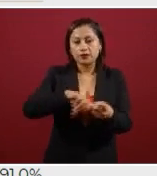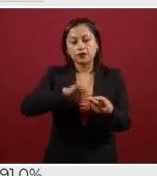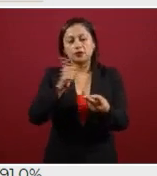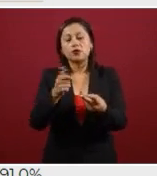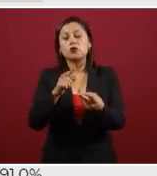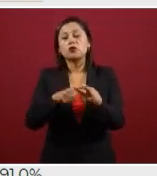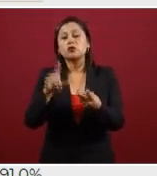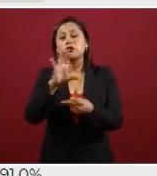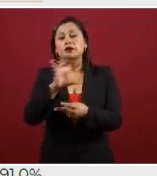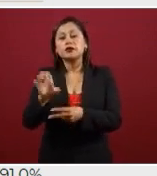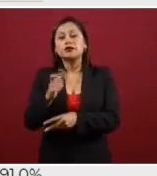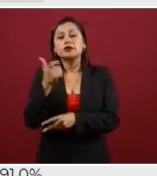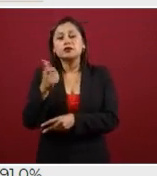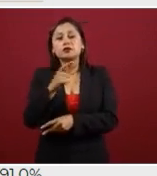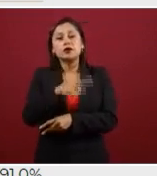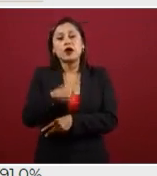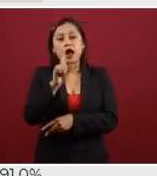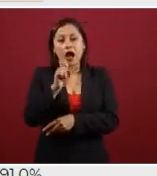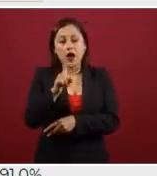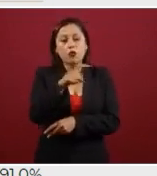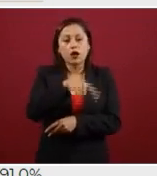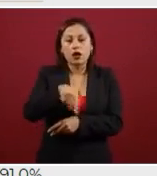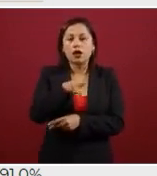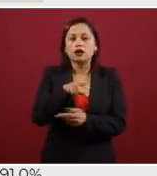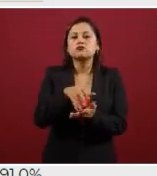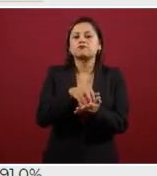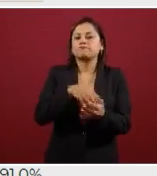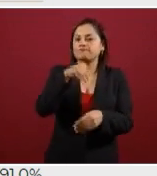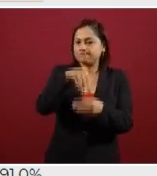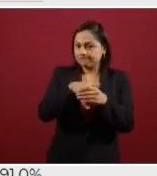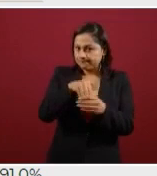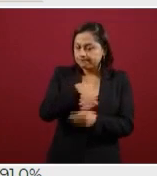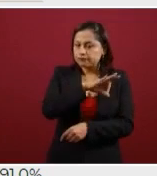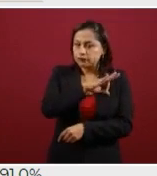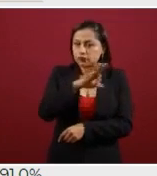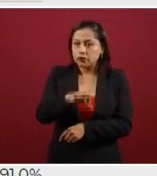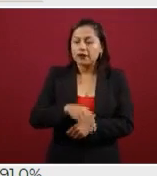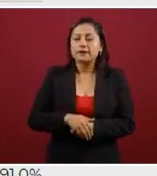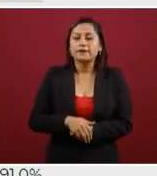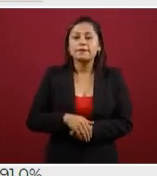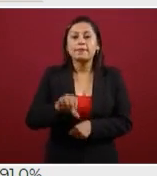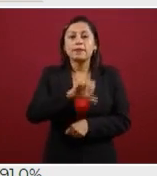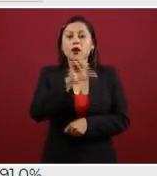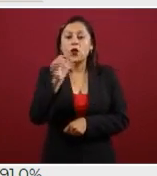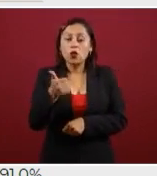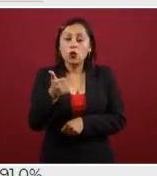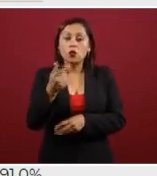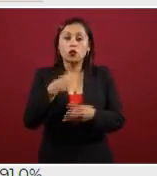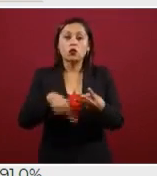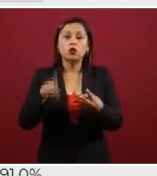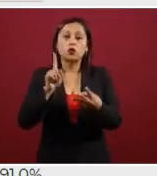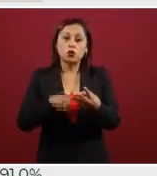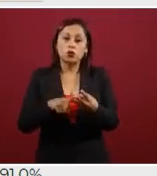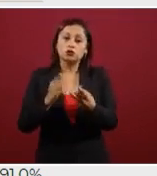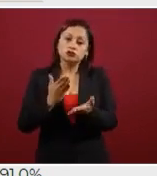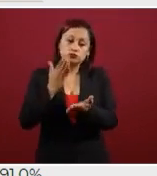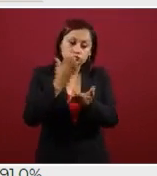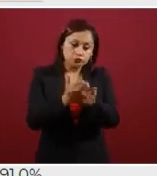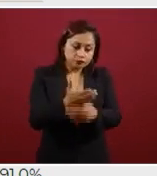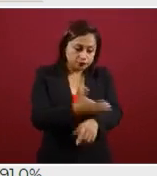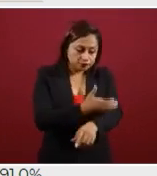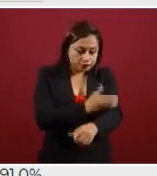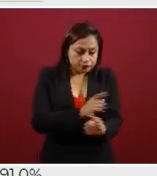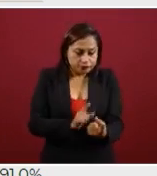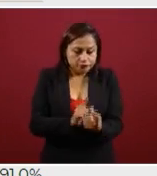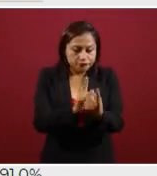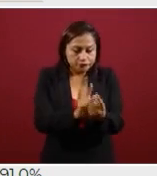ahorro, ahorro de ellos y para ellos. Y el otro compromiso fuerte es la asistencia técnica, la formación y el acompañamiento. Y